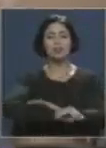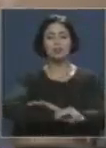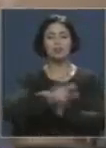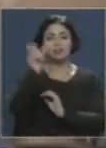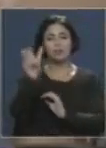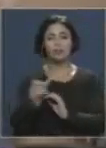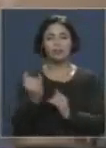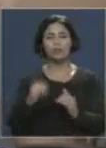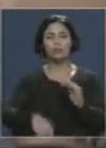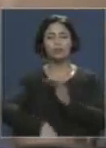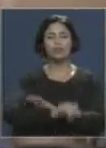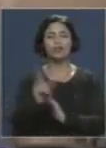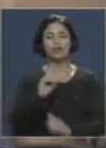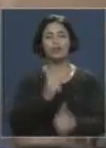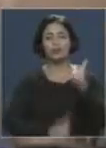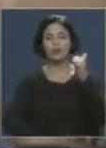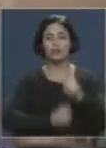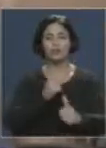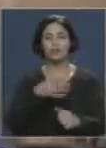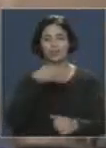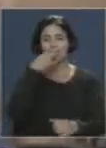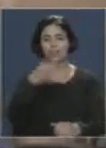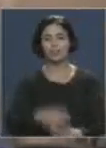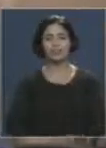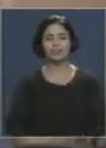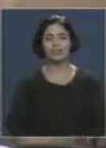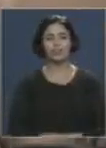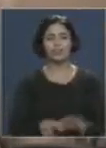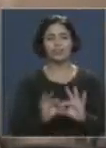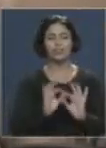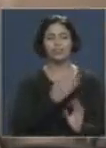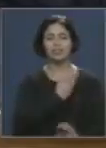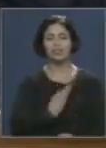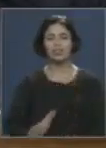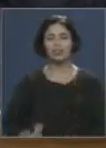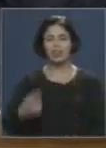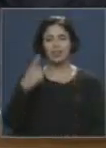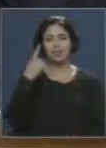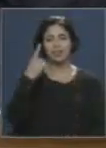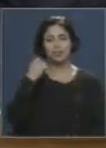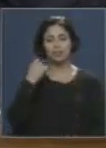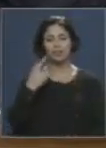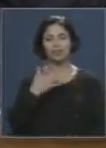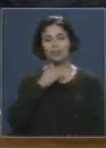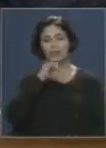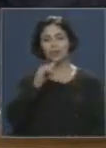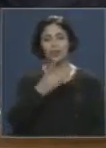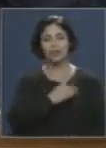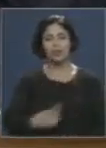futbolista amateur. He dicho, presidente. Muchas gracias, diputado. A continuación, diputado Torres.